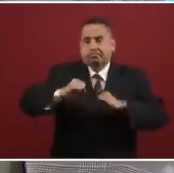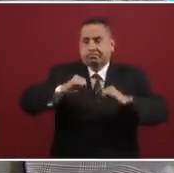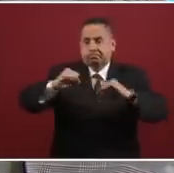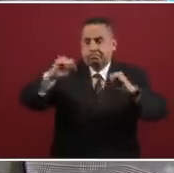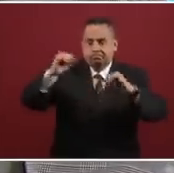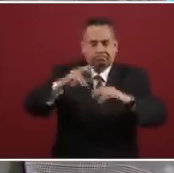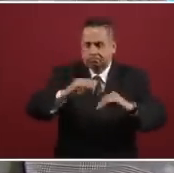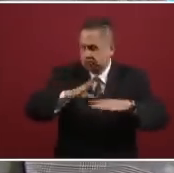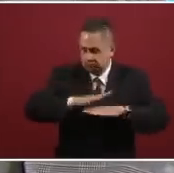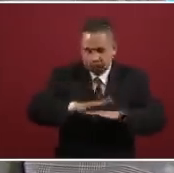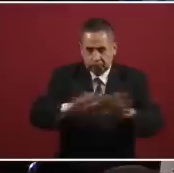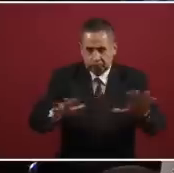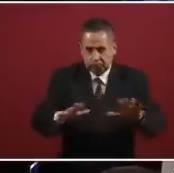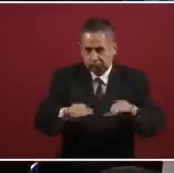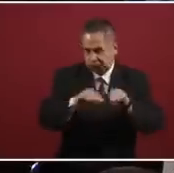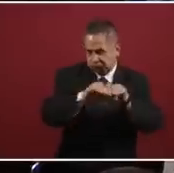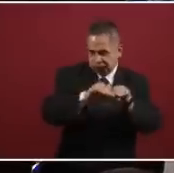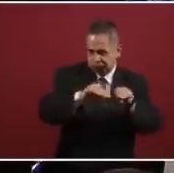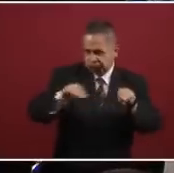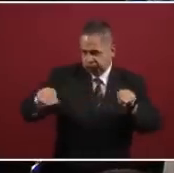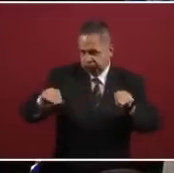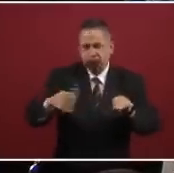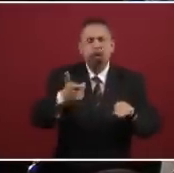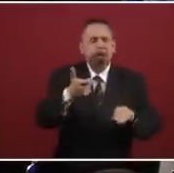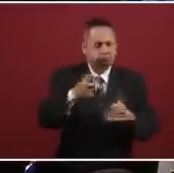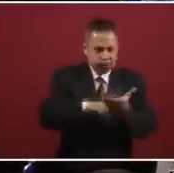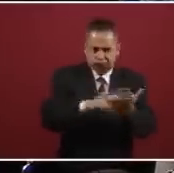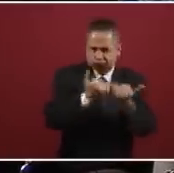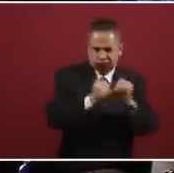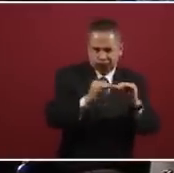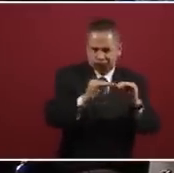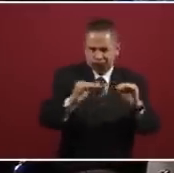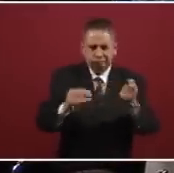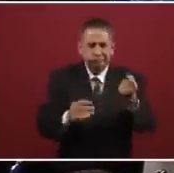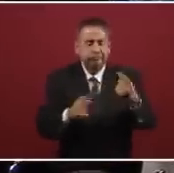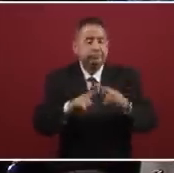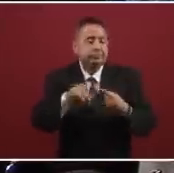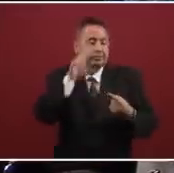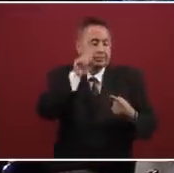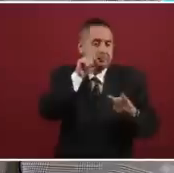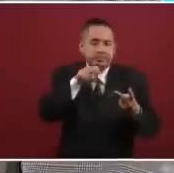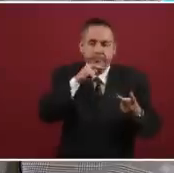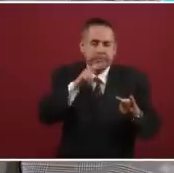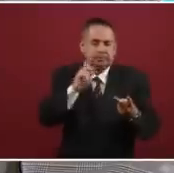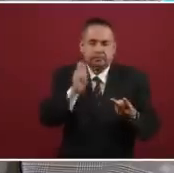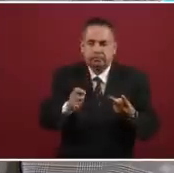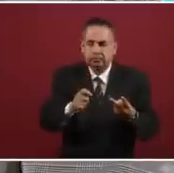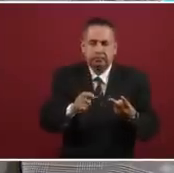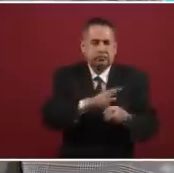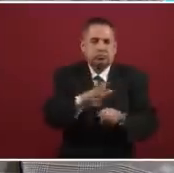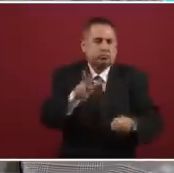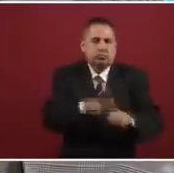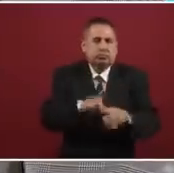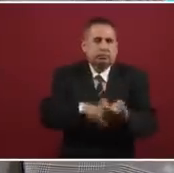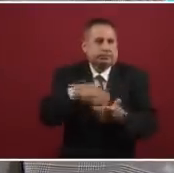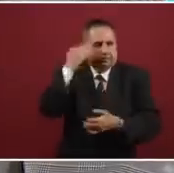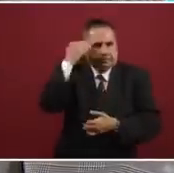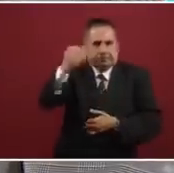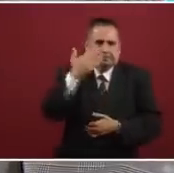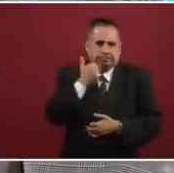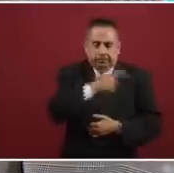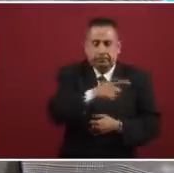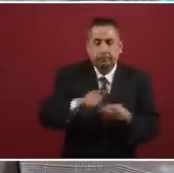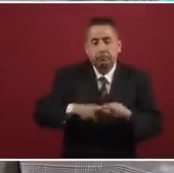usted señala. Hay una estabilidad en los precios y el aumento en naranja y aguacate son aumentos estacionales. Y en el caso